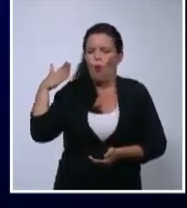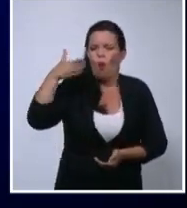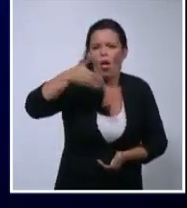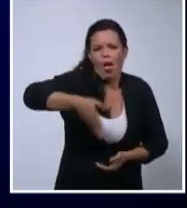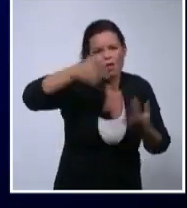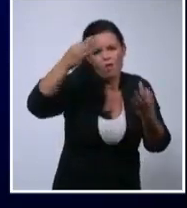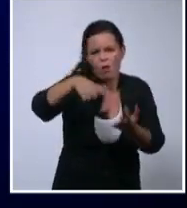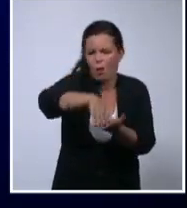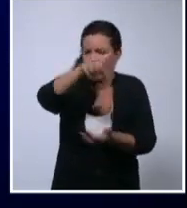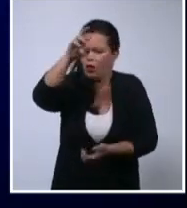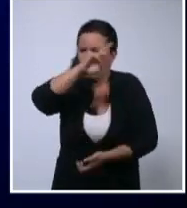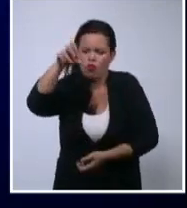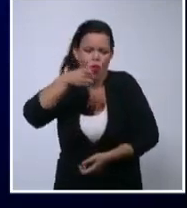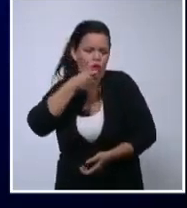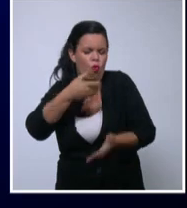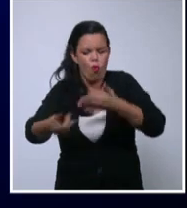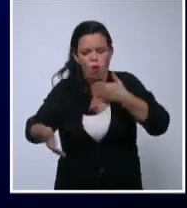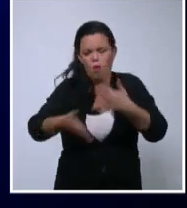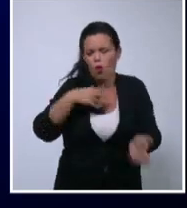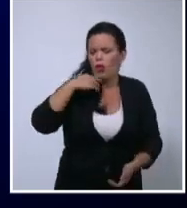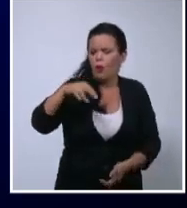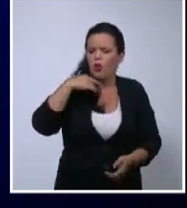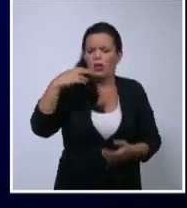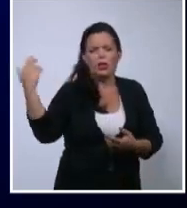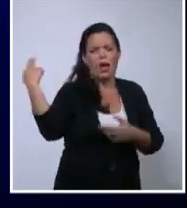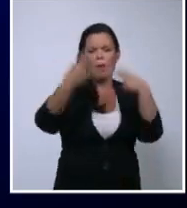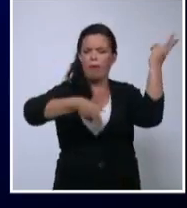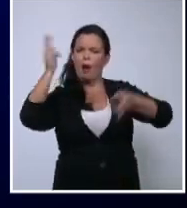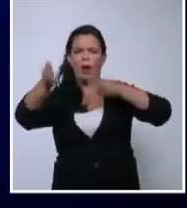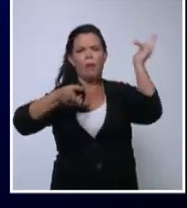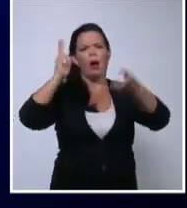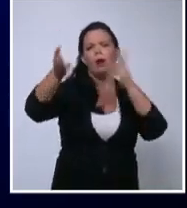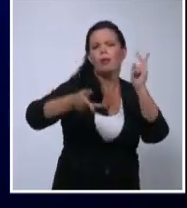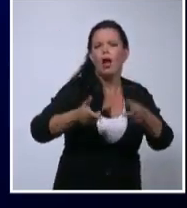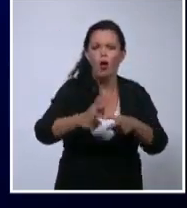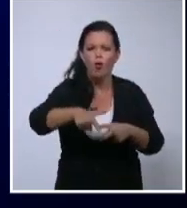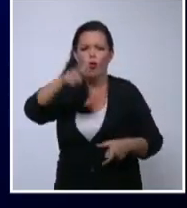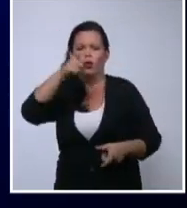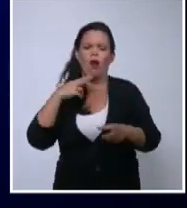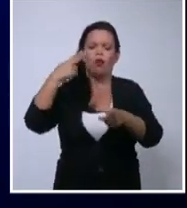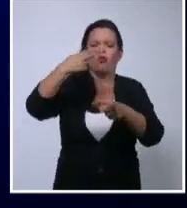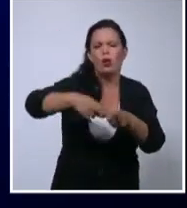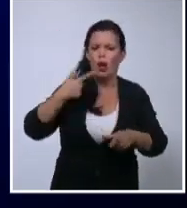adentro, aunque me caigan a tiro, con botellas de gasolina, y se lo voy a tirar para Menfar y